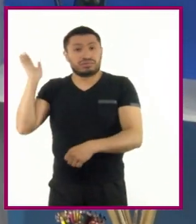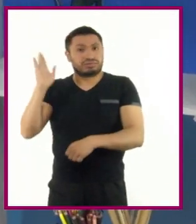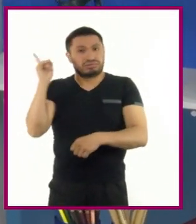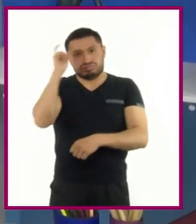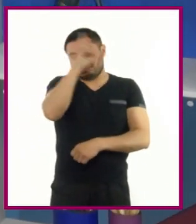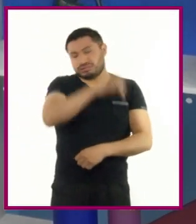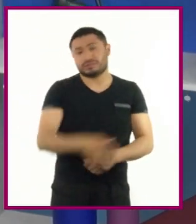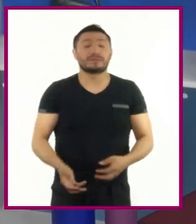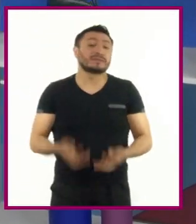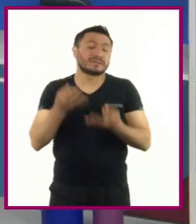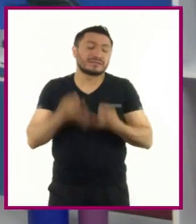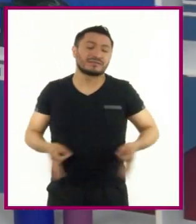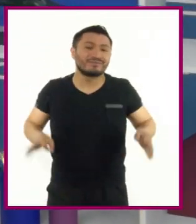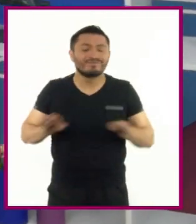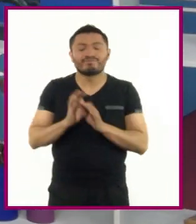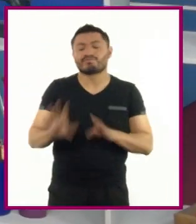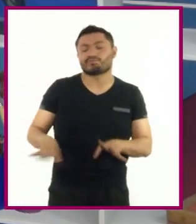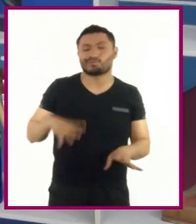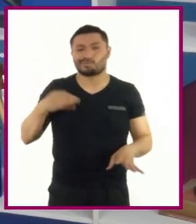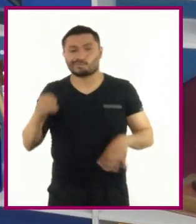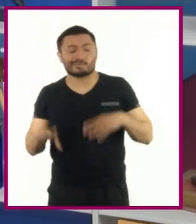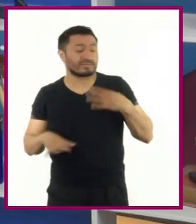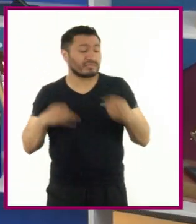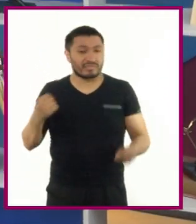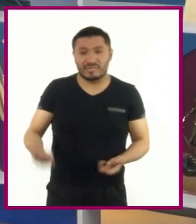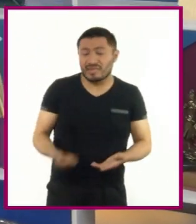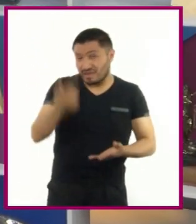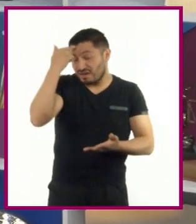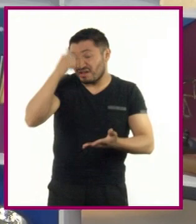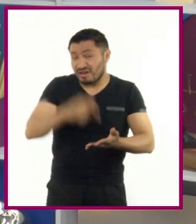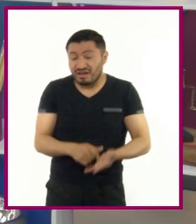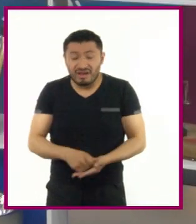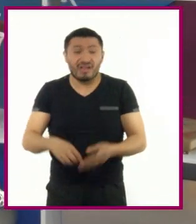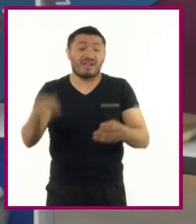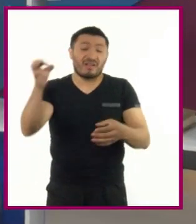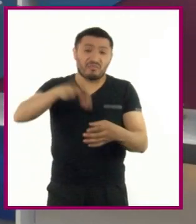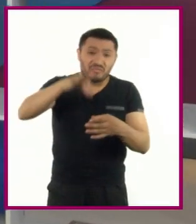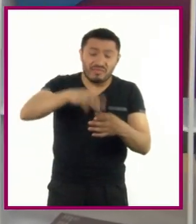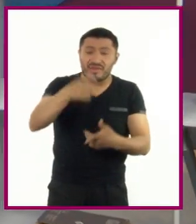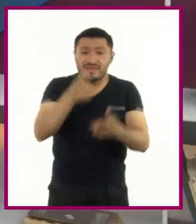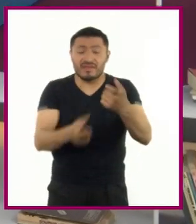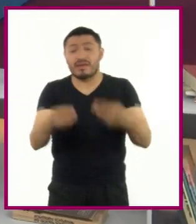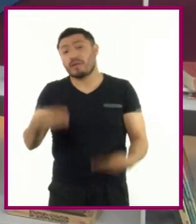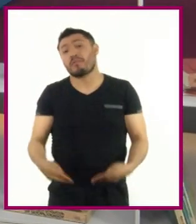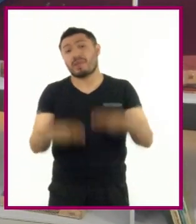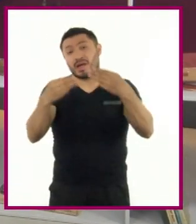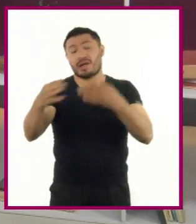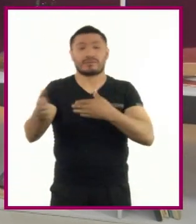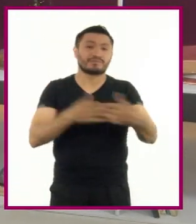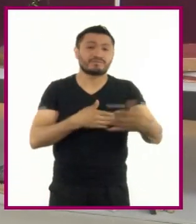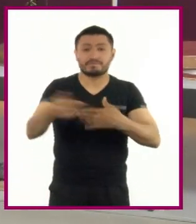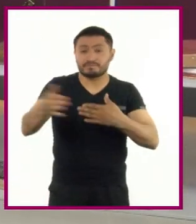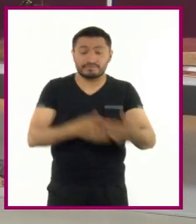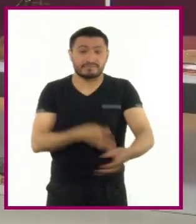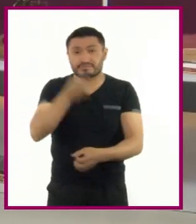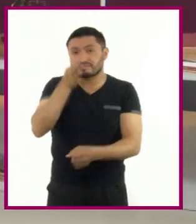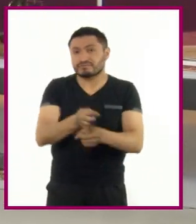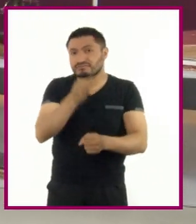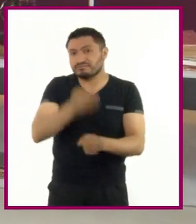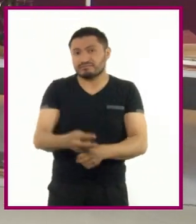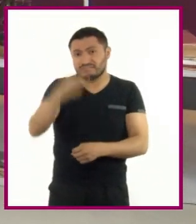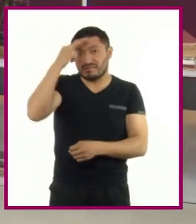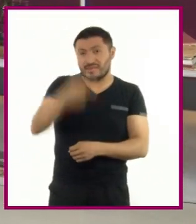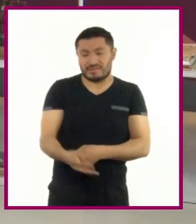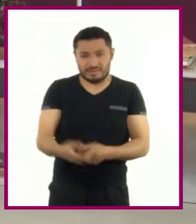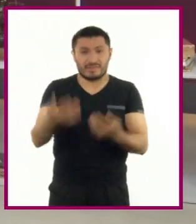prestigio, credibilidad, inversión, mercados, auténtica modernización. Por el momento, México en